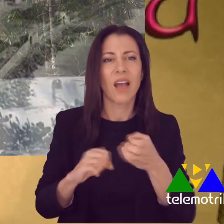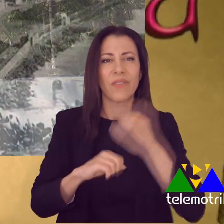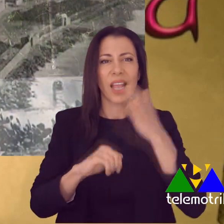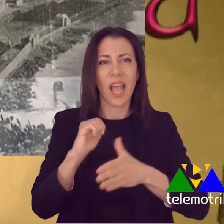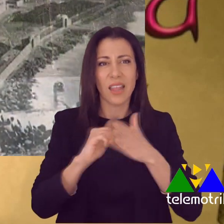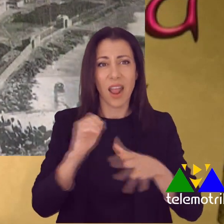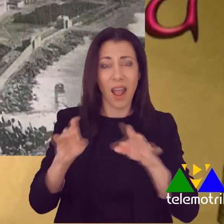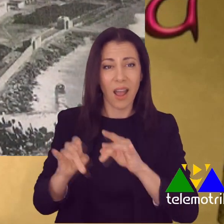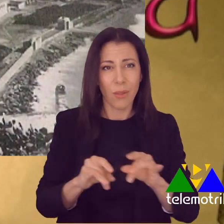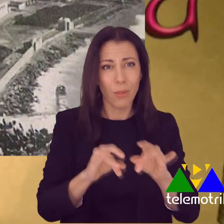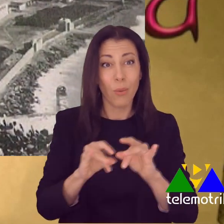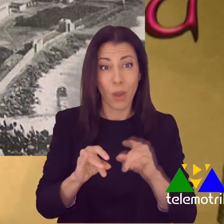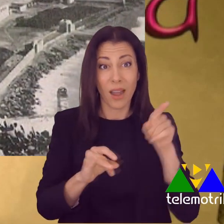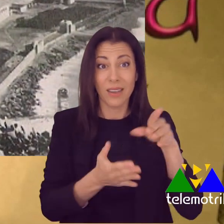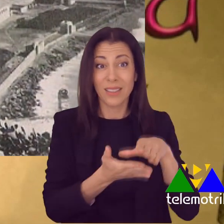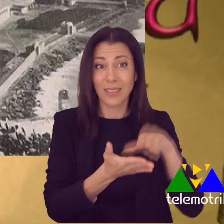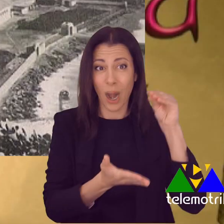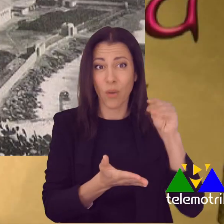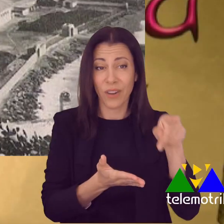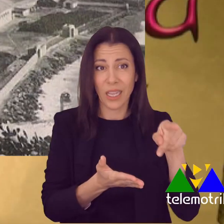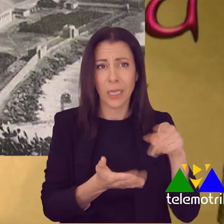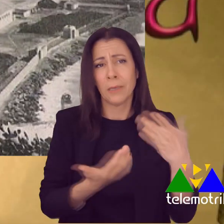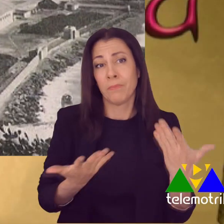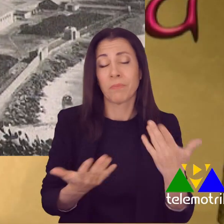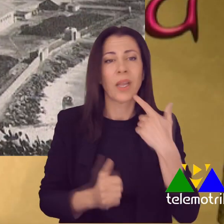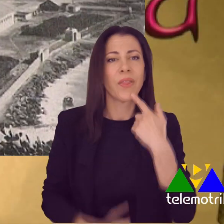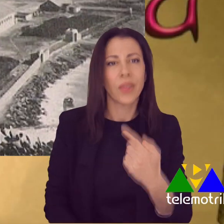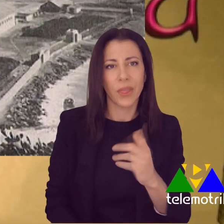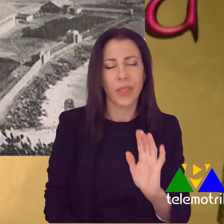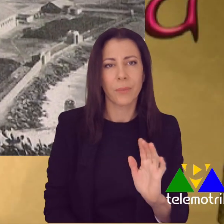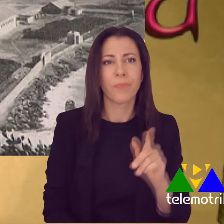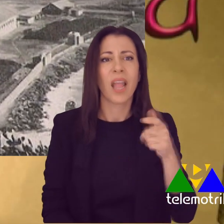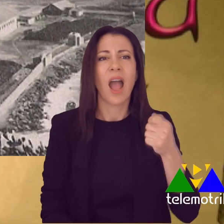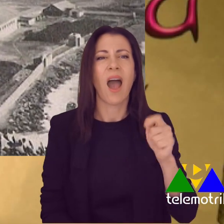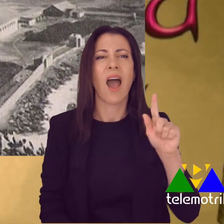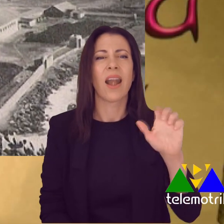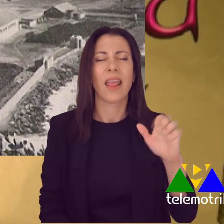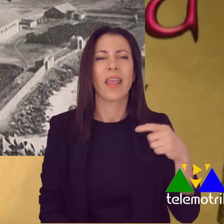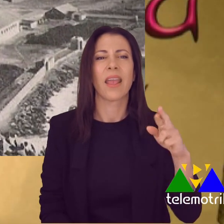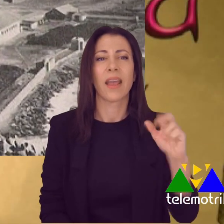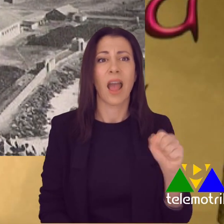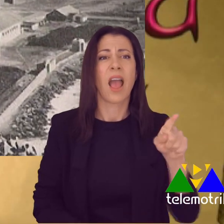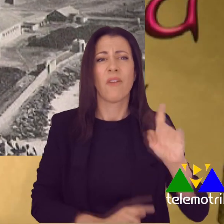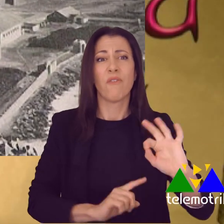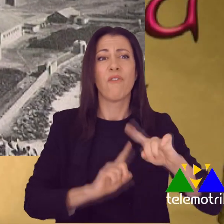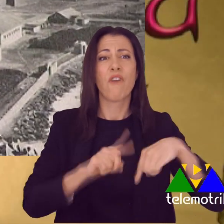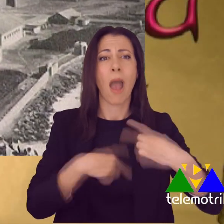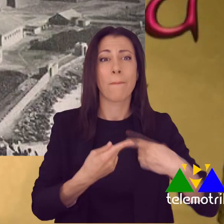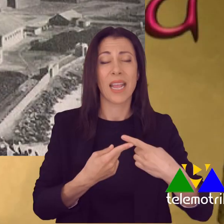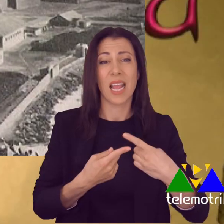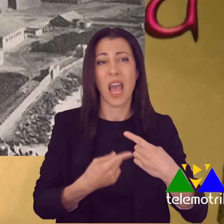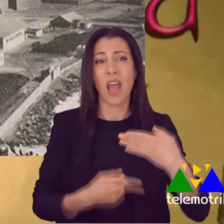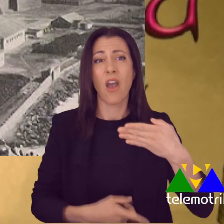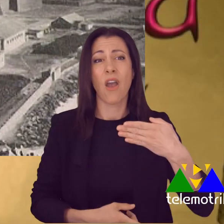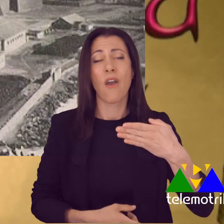azúcar en Salobreña, y dicen que Agrela era familia de Fabiola, o